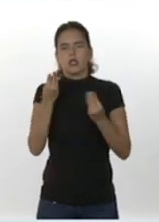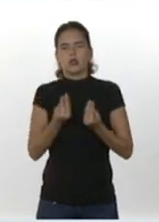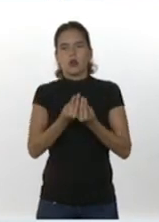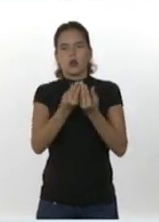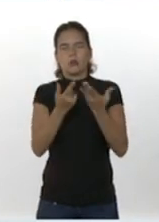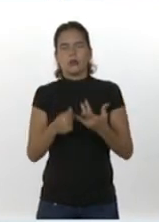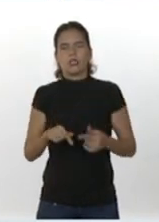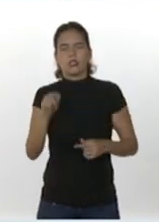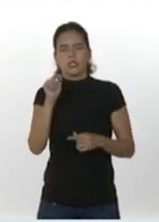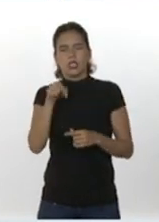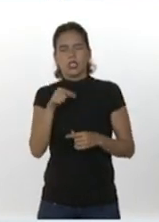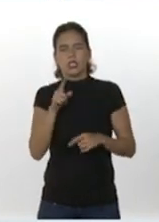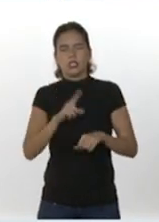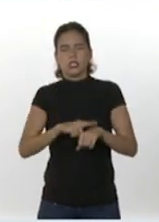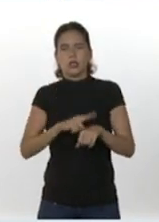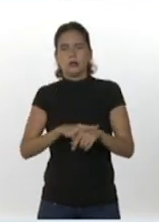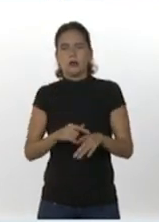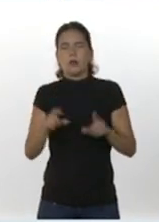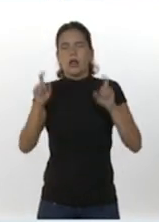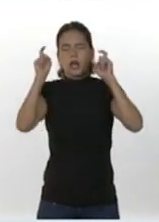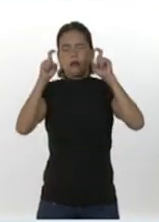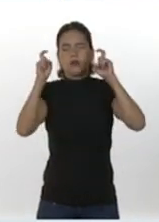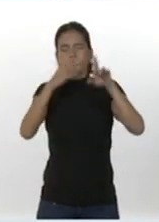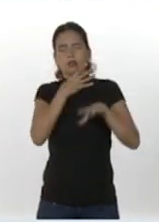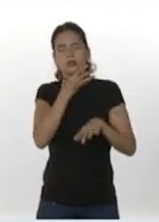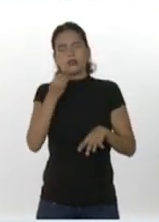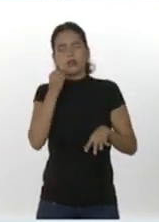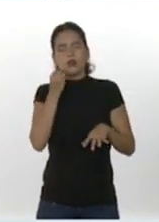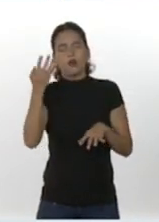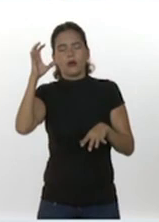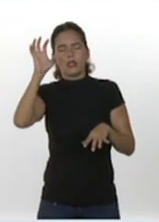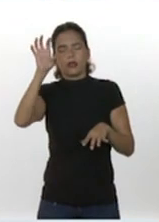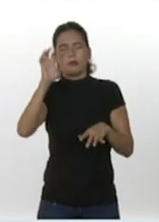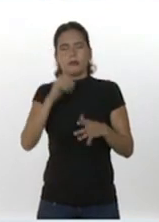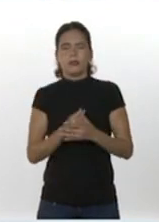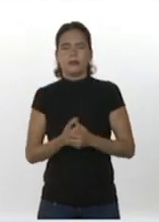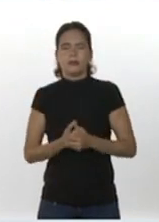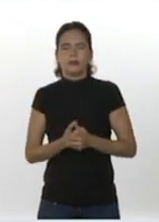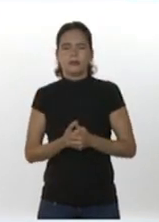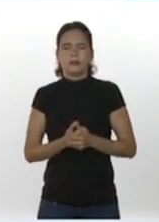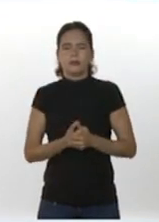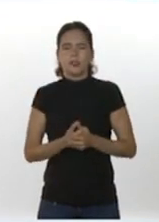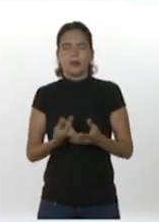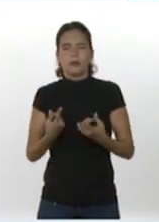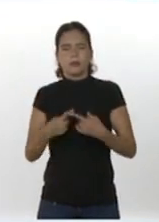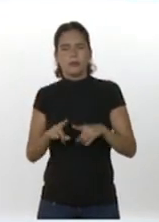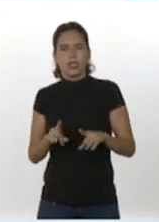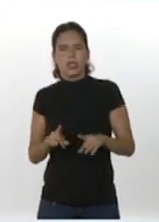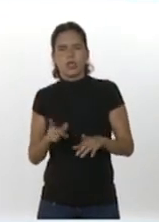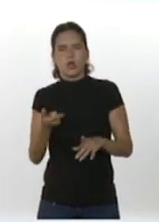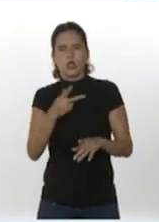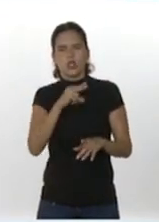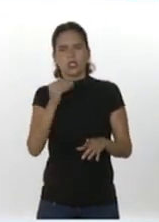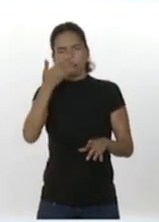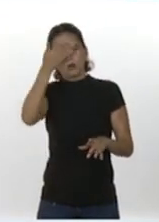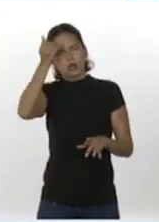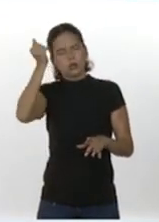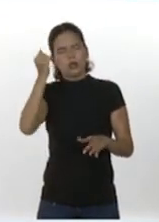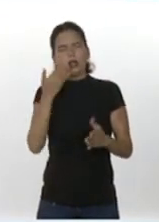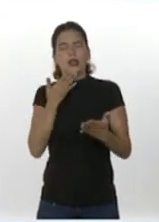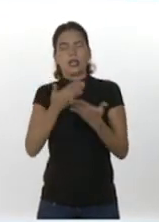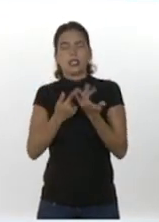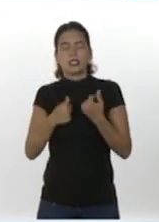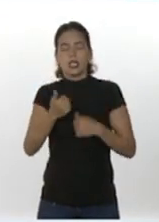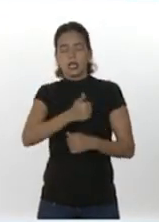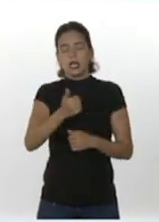acompañando durante esta jornada para la formación de los jóvenes y adolescentes de nuestro país. Pero Minangeli, no debemos olvidar agradecer a cada